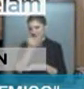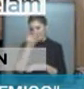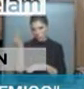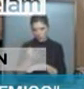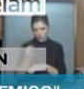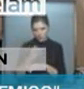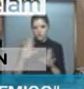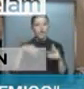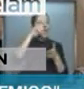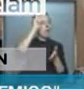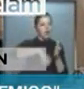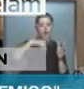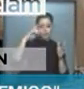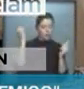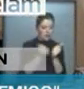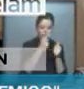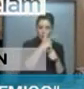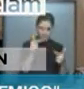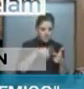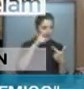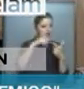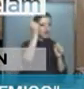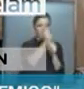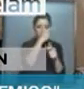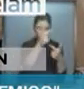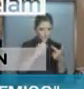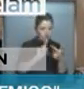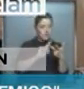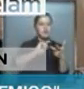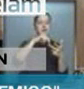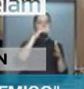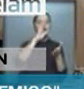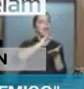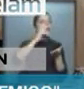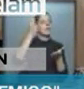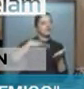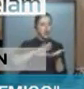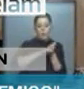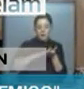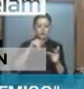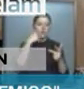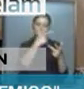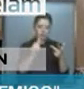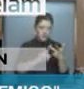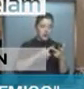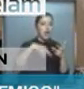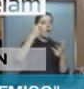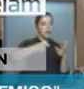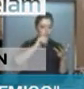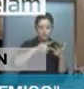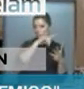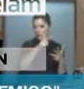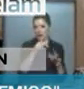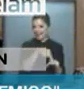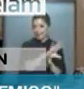había convenios colectivos, no había negociación salarial, no había consejo del salario mínimo vital y móvil, no había jubilación, no